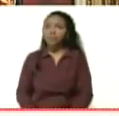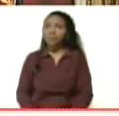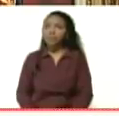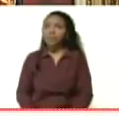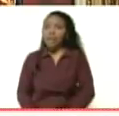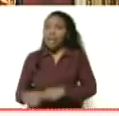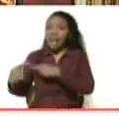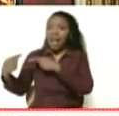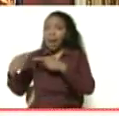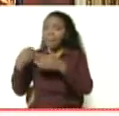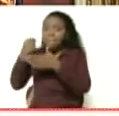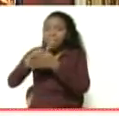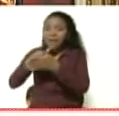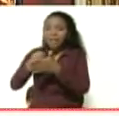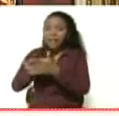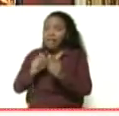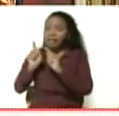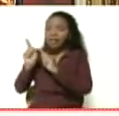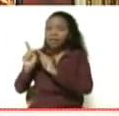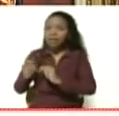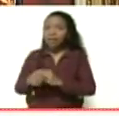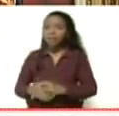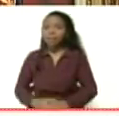la batalla de Stalingrado.